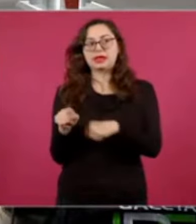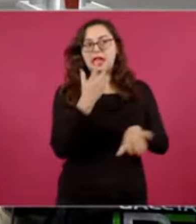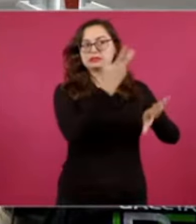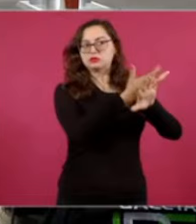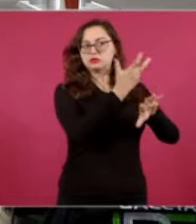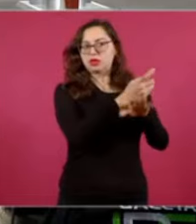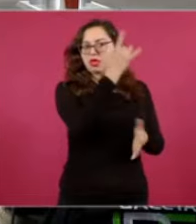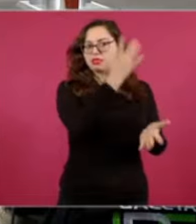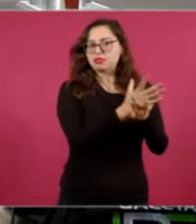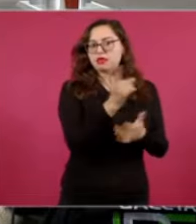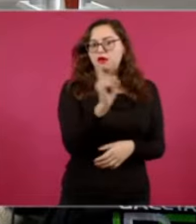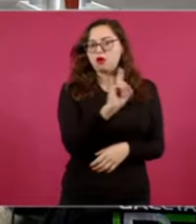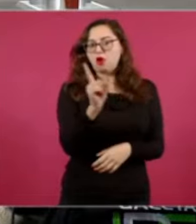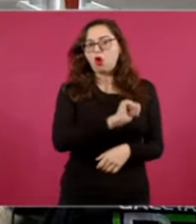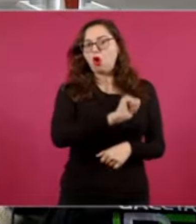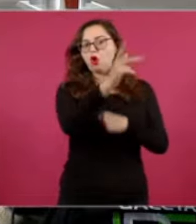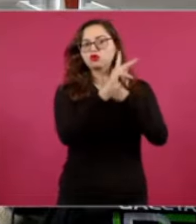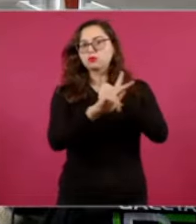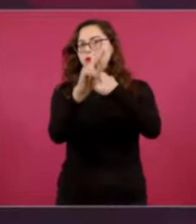Ninguna hegemonía, ningún